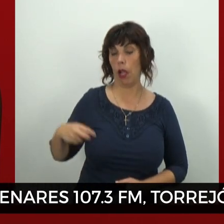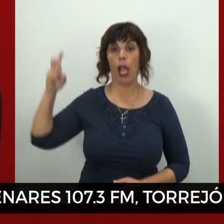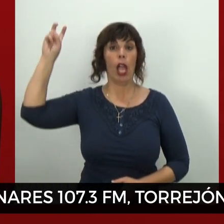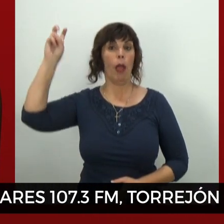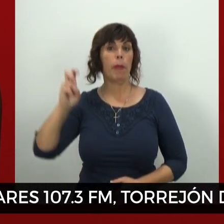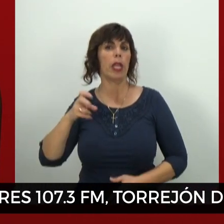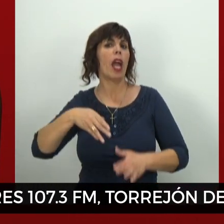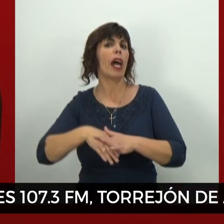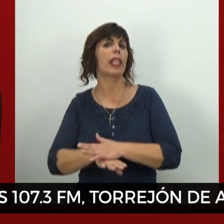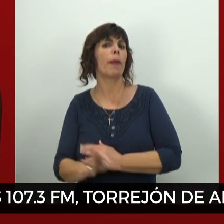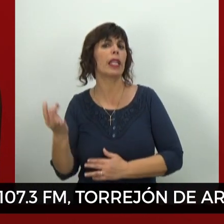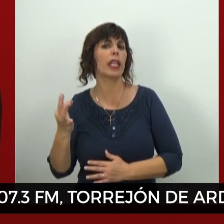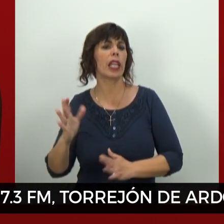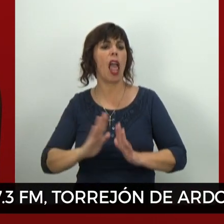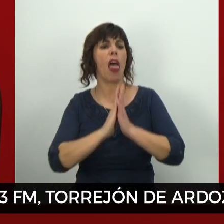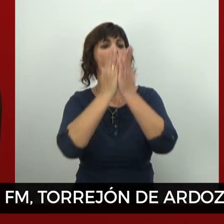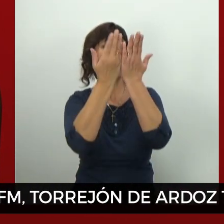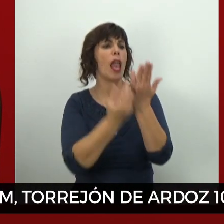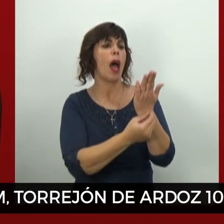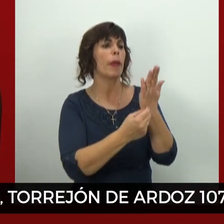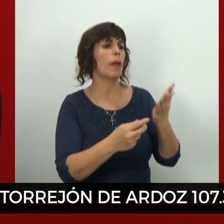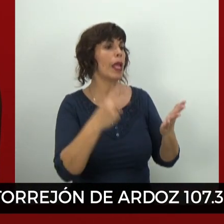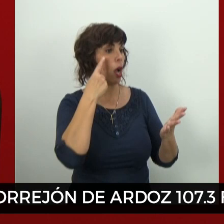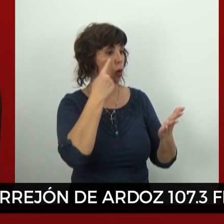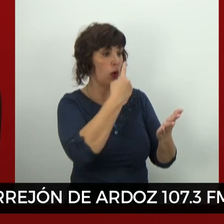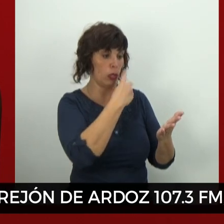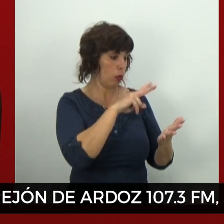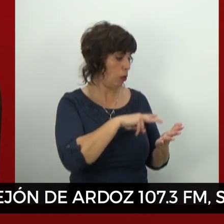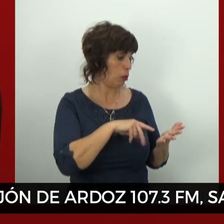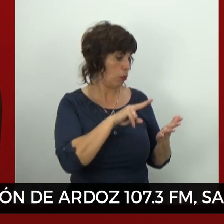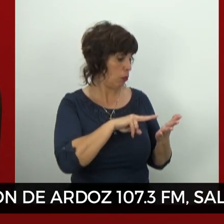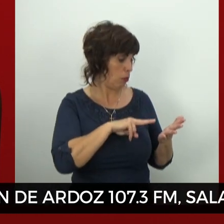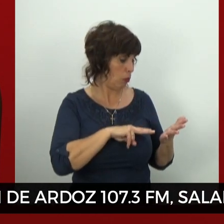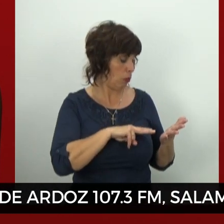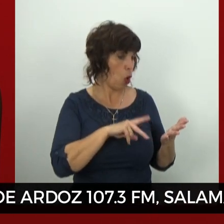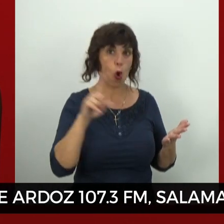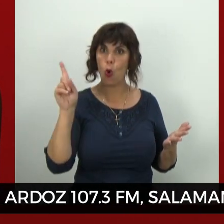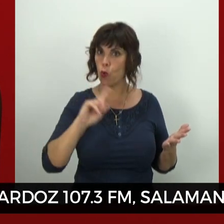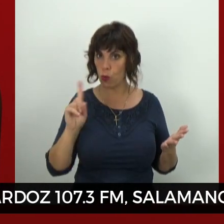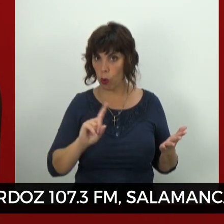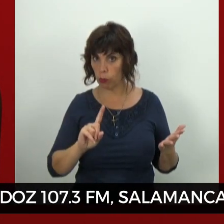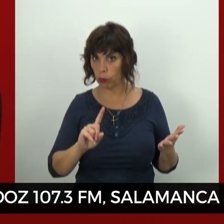la Biblia con los ojos. Viene por el huir